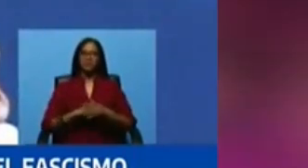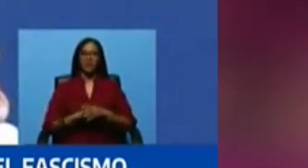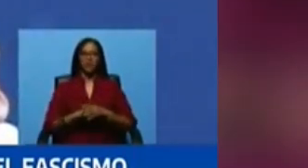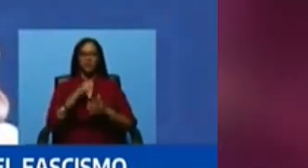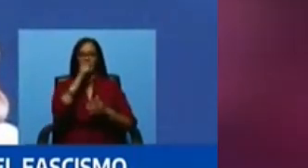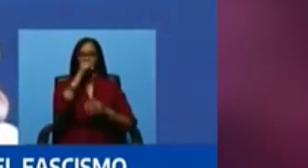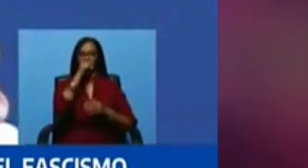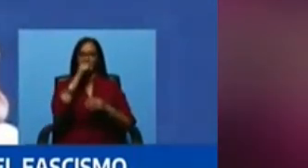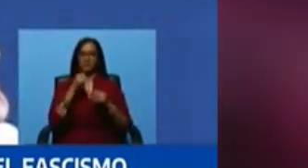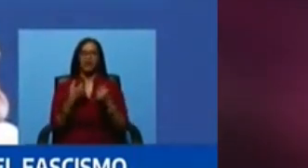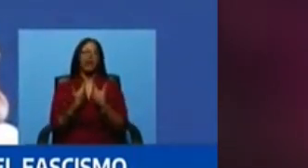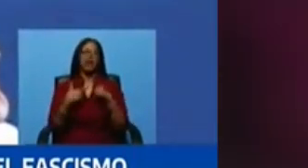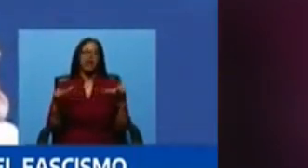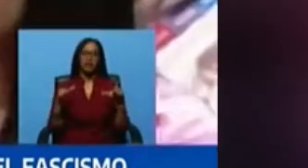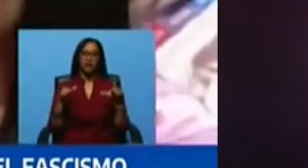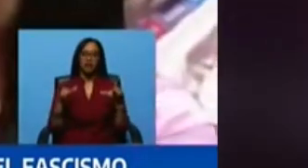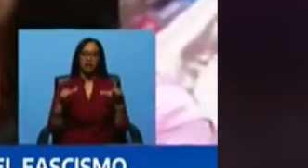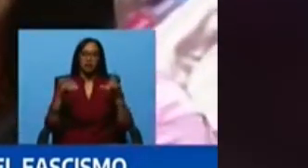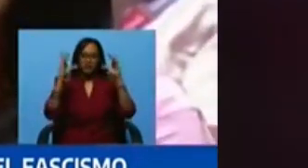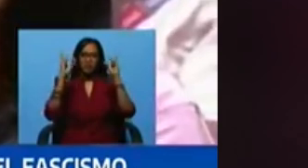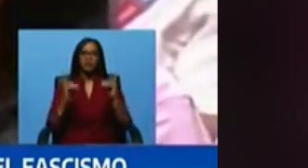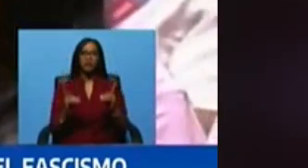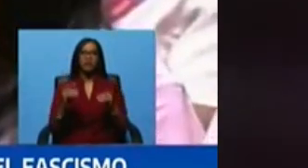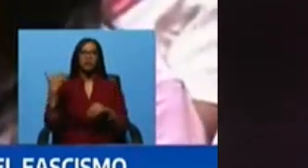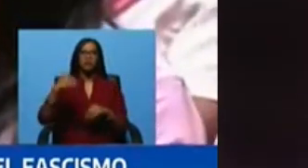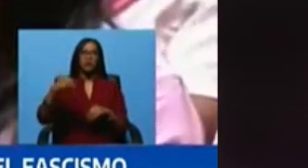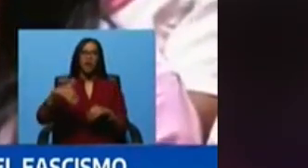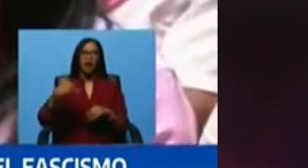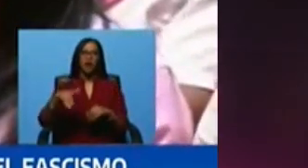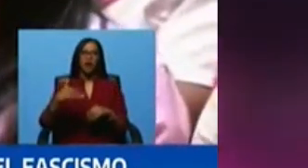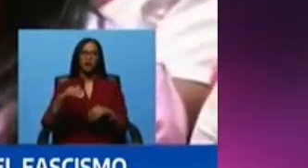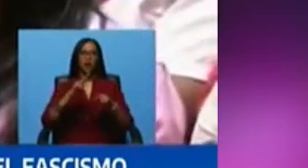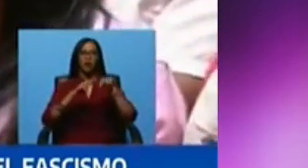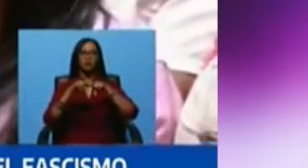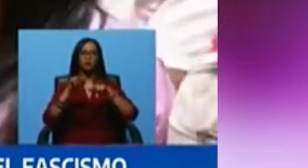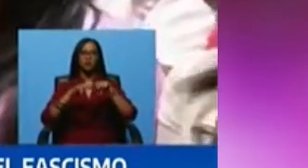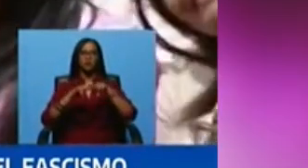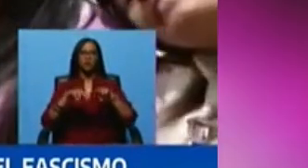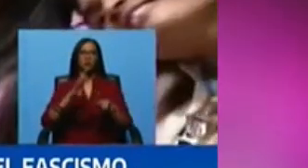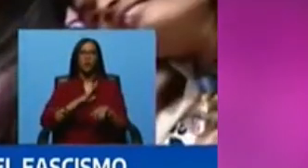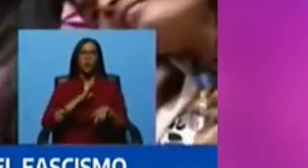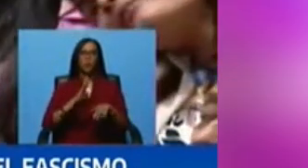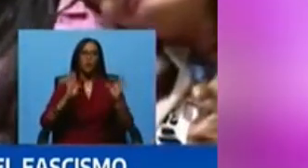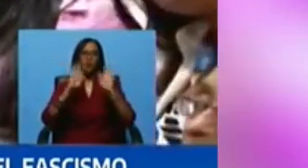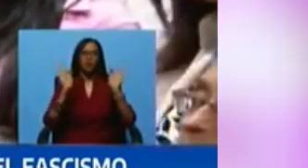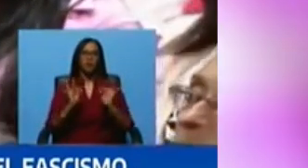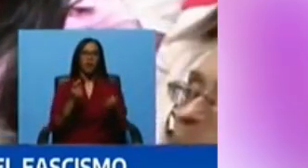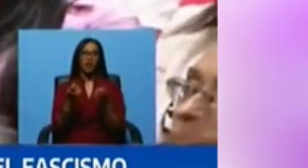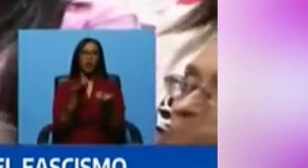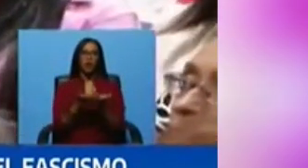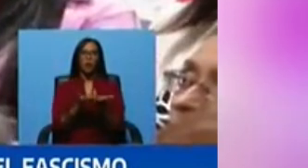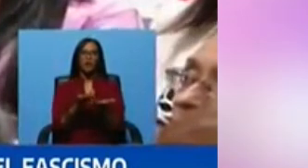a la autodeterminación y sus derechos a construir su propio modelo económico y social.